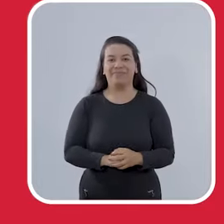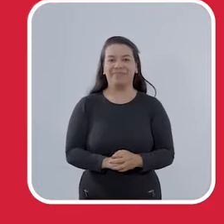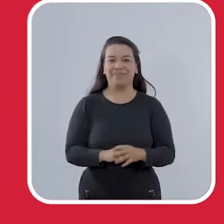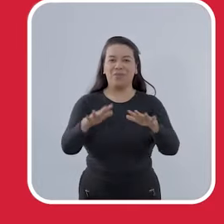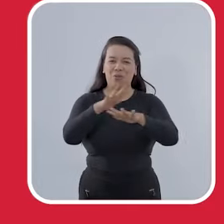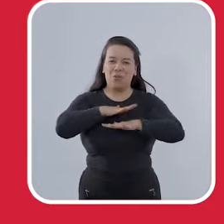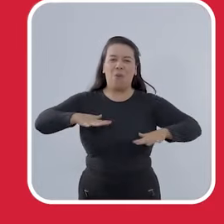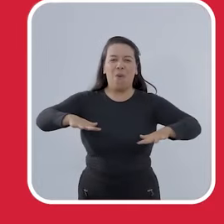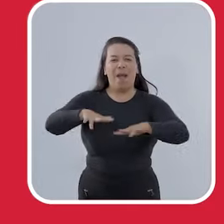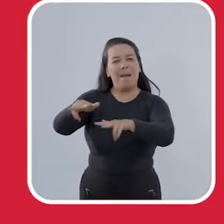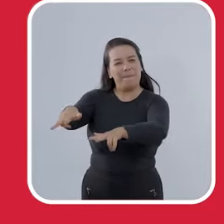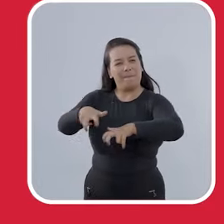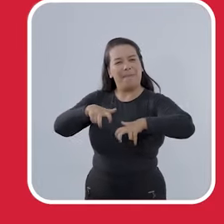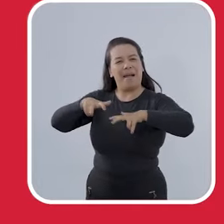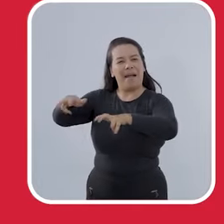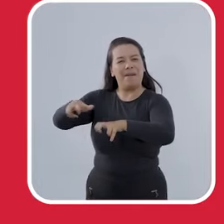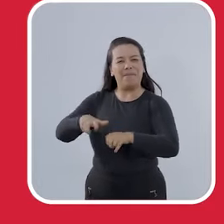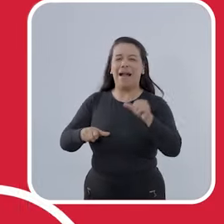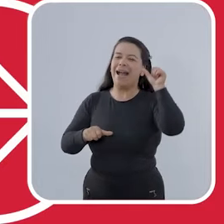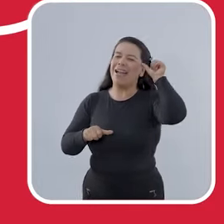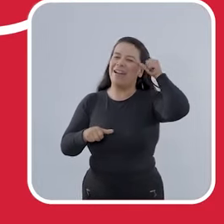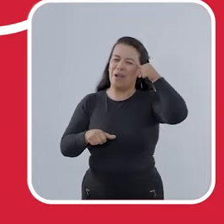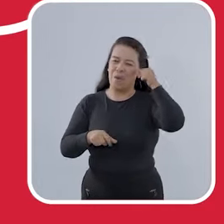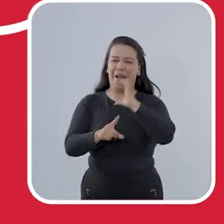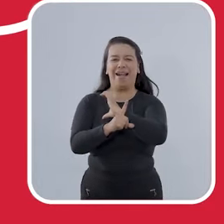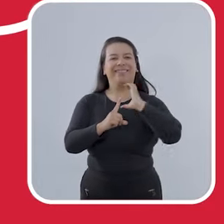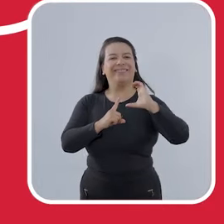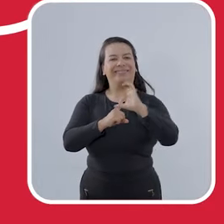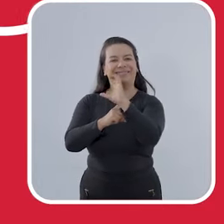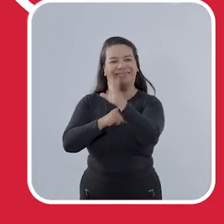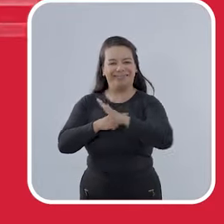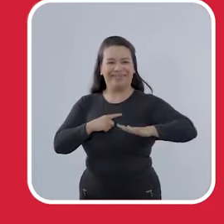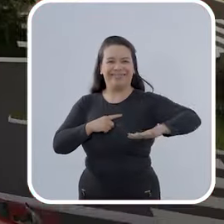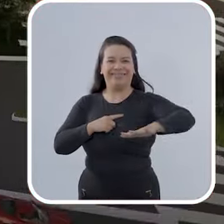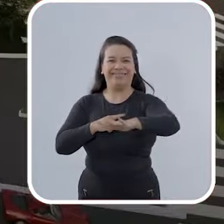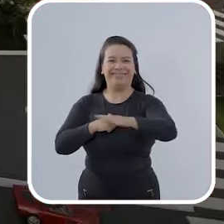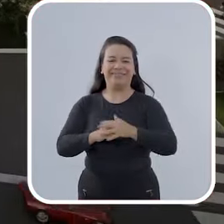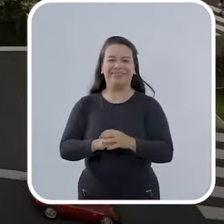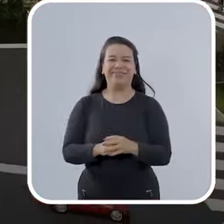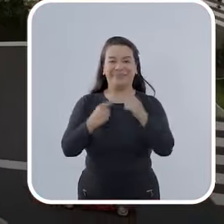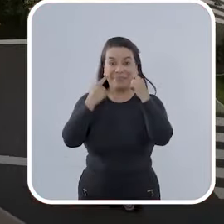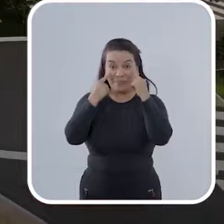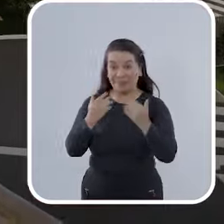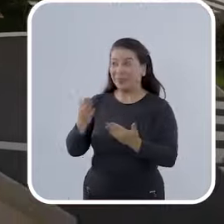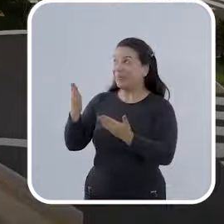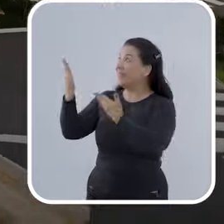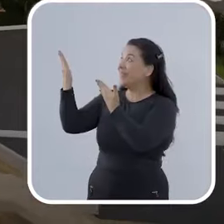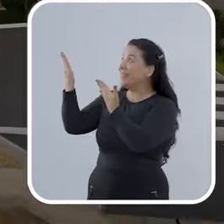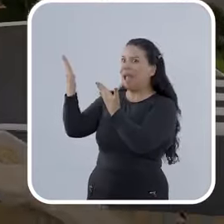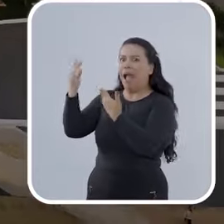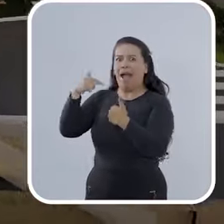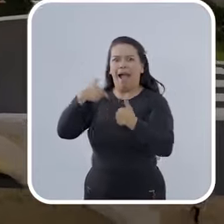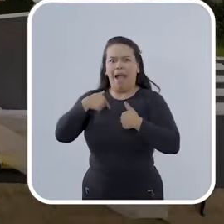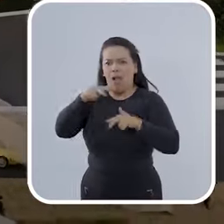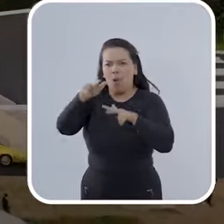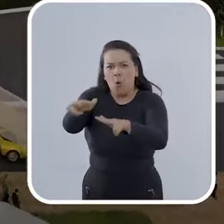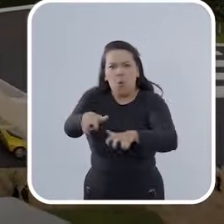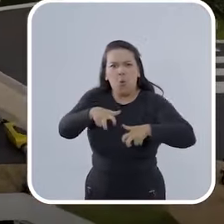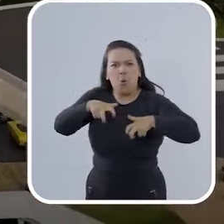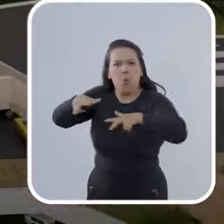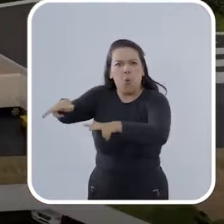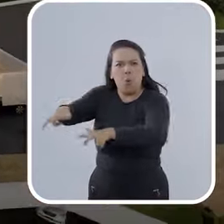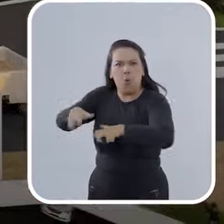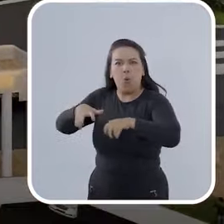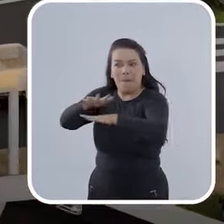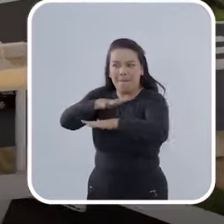Territorio Cultural, tiene el concepto de resignificar el sentido de héroe por el del territorio, desdoblando la condición humana del héroe por una